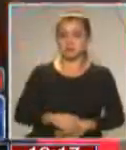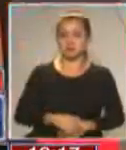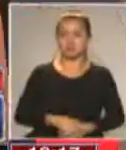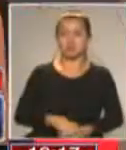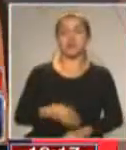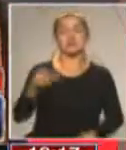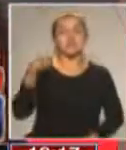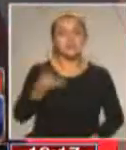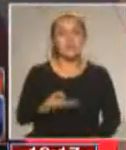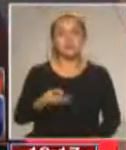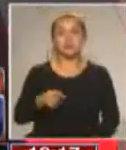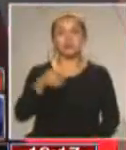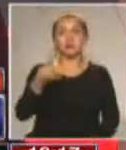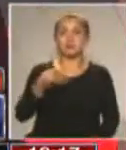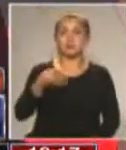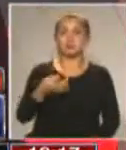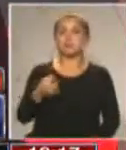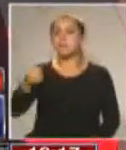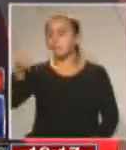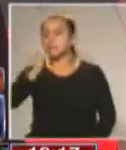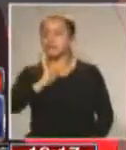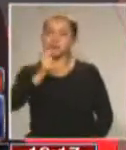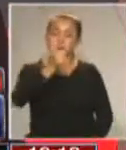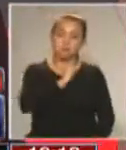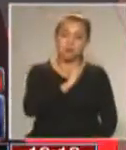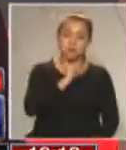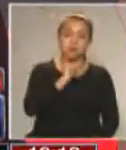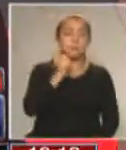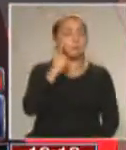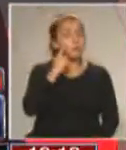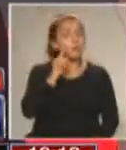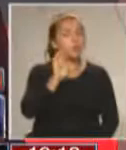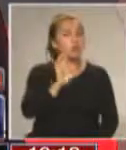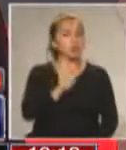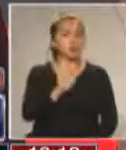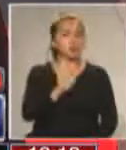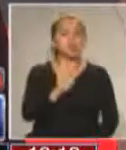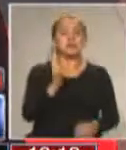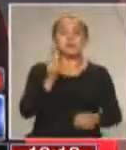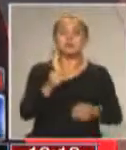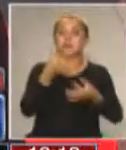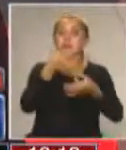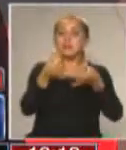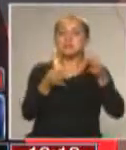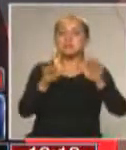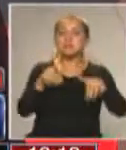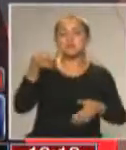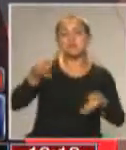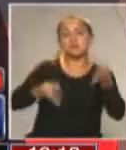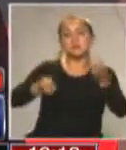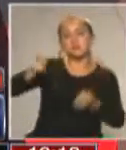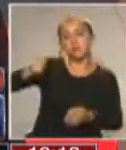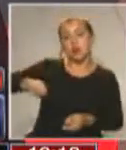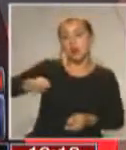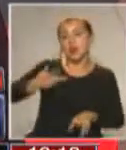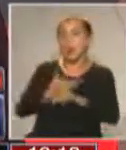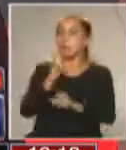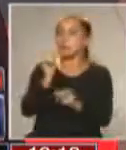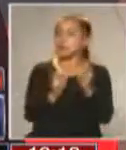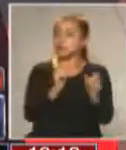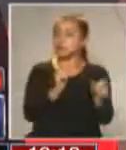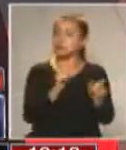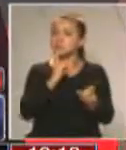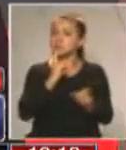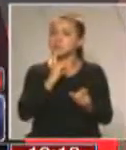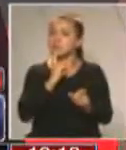Exacto, y ahí efectivamente estaban actuando entre privados. Uh-huh. Pero ojo que también, siempre lo han dicho así los tribunales, en general hay ciertas personas que